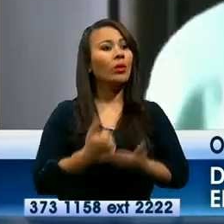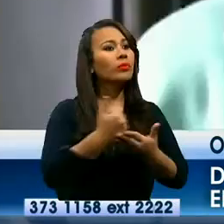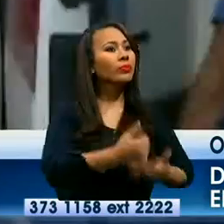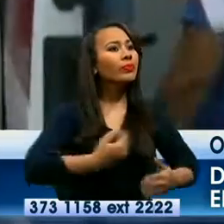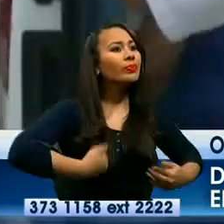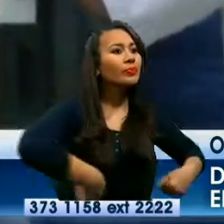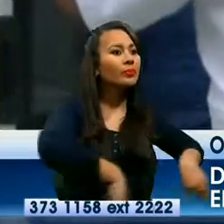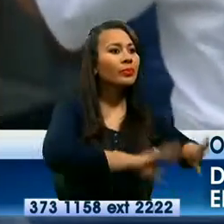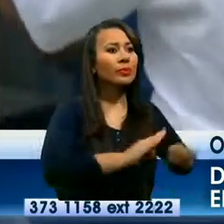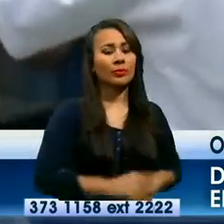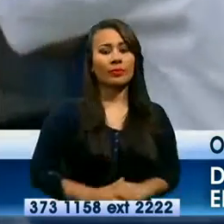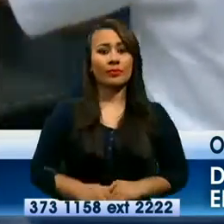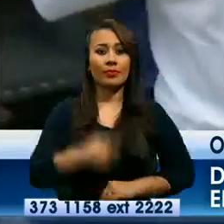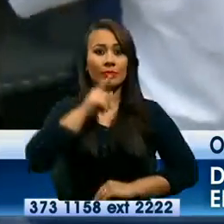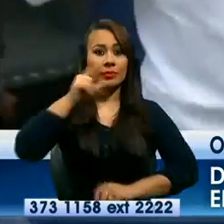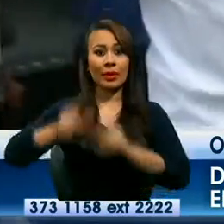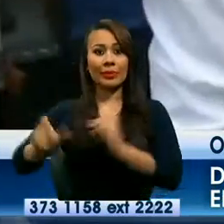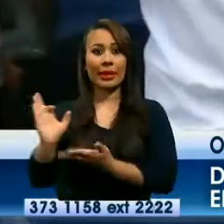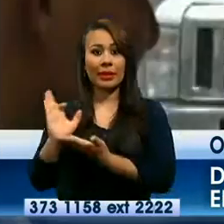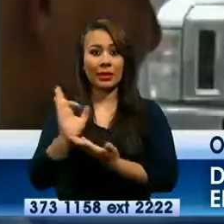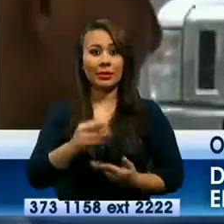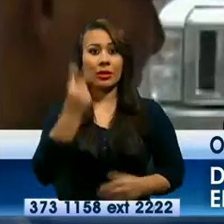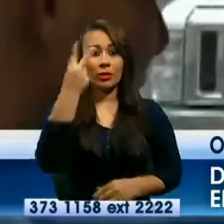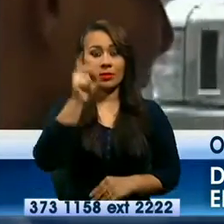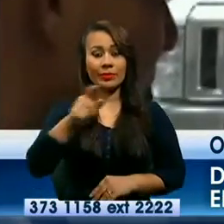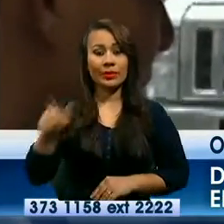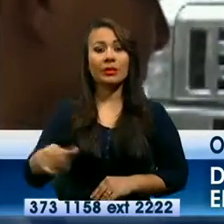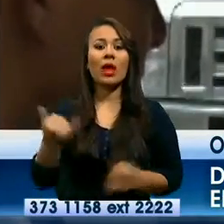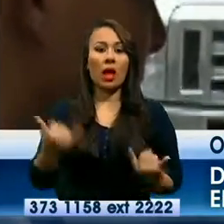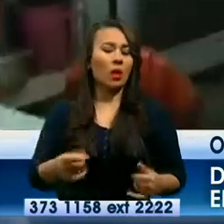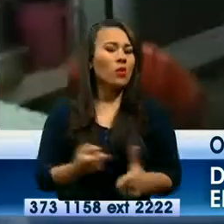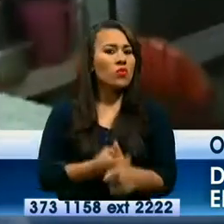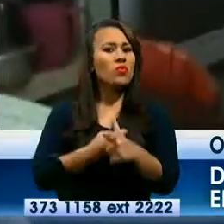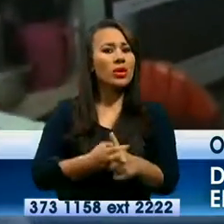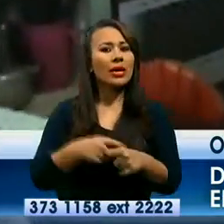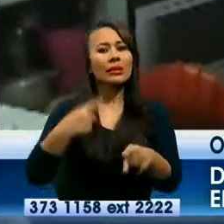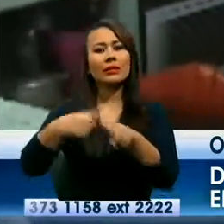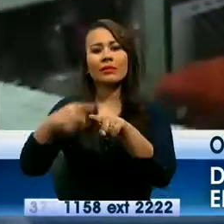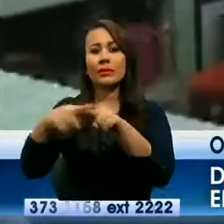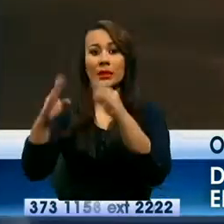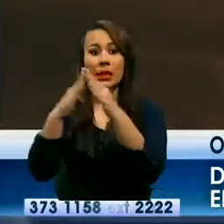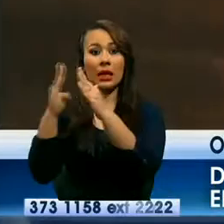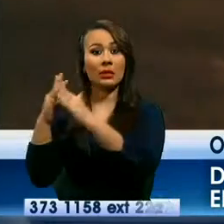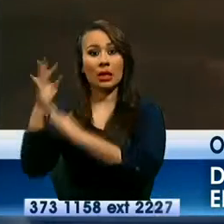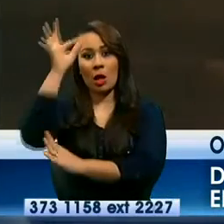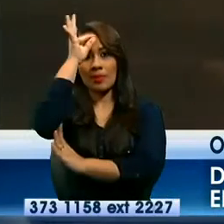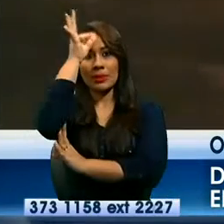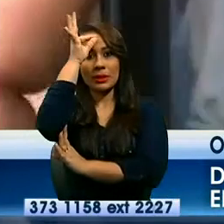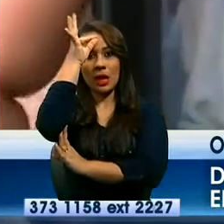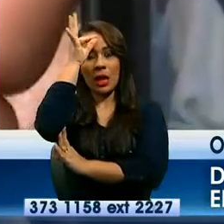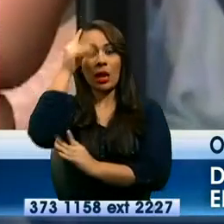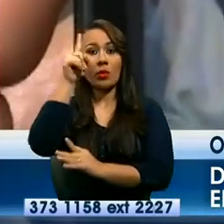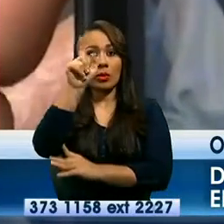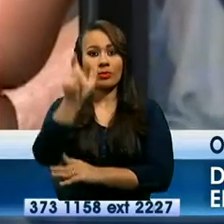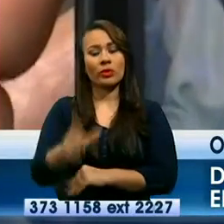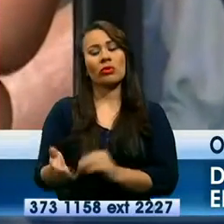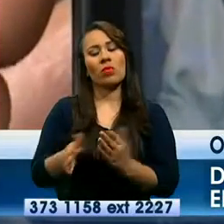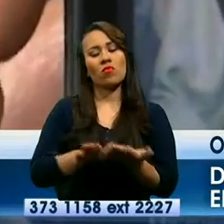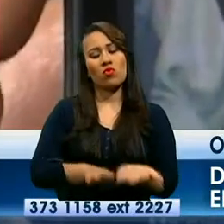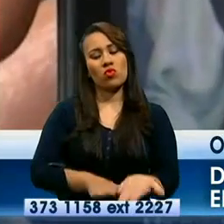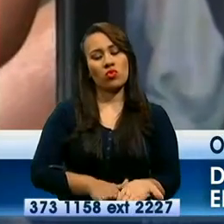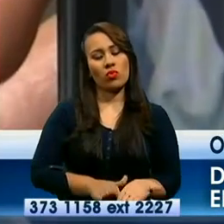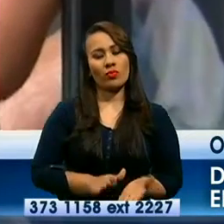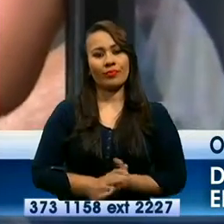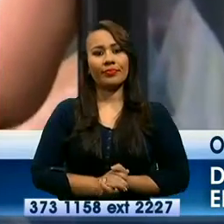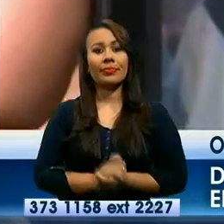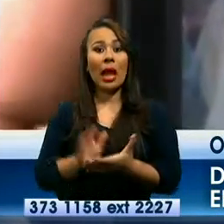para afuera. Según testigo, dos de los afectados se encuentran graves en diferentes casas de salud y uno de ellos falleció. La